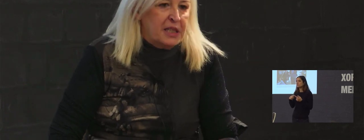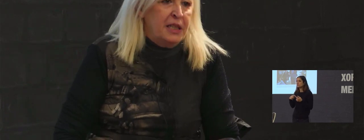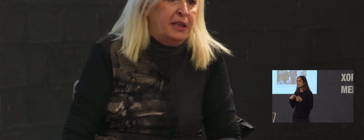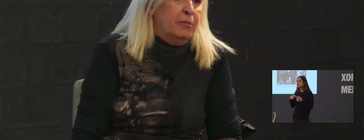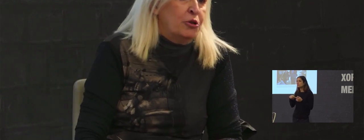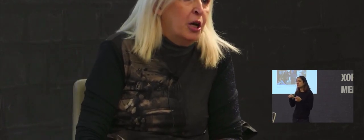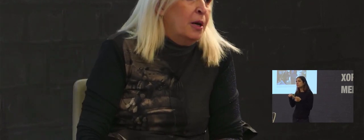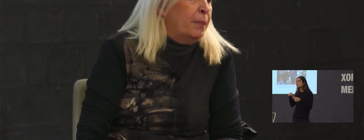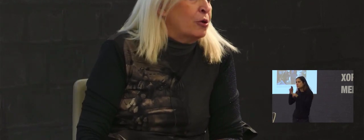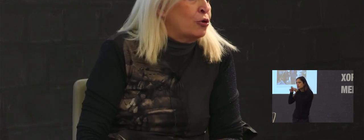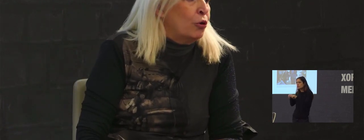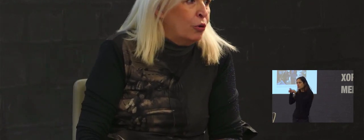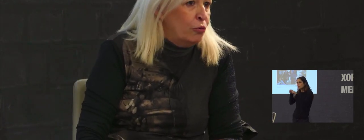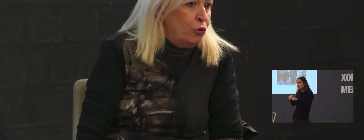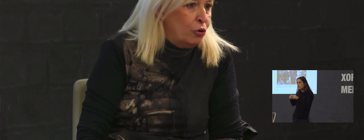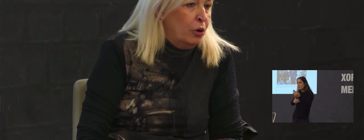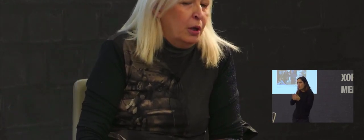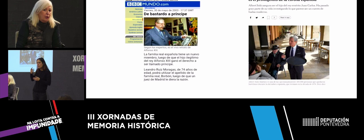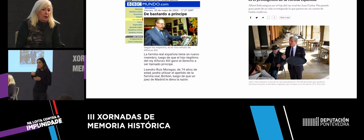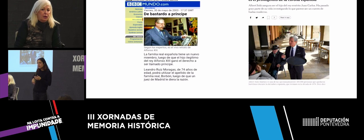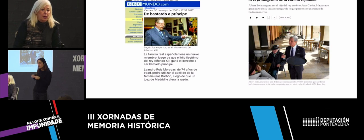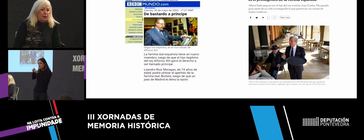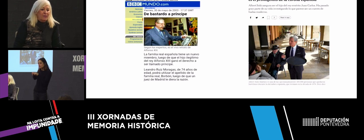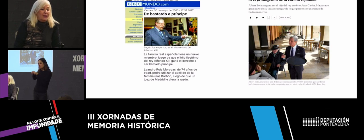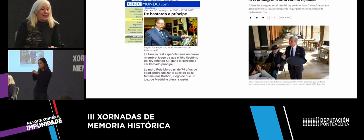fillos ilexítimos, pero só dous